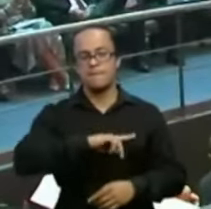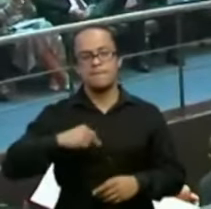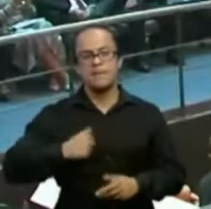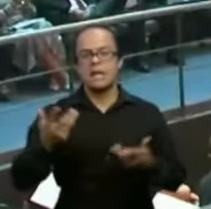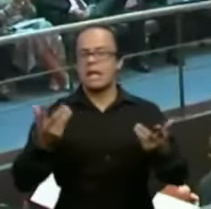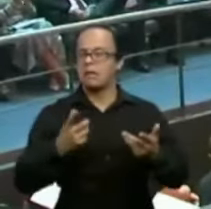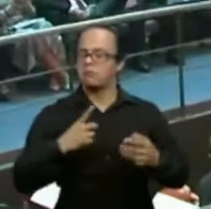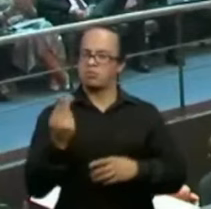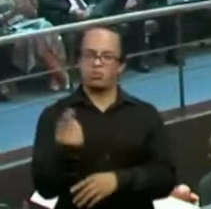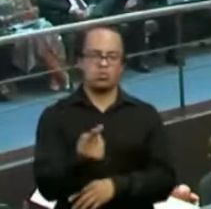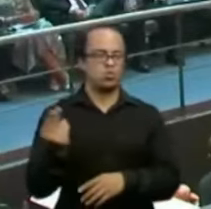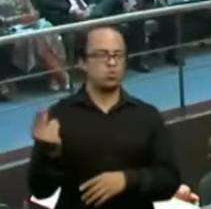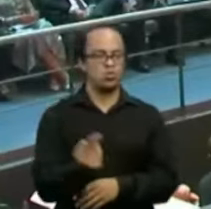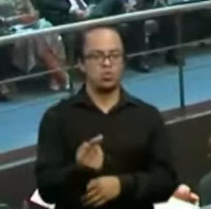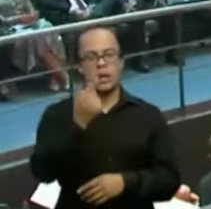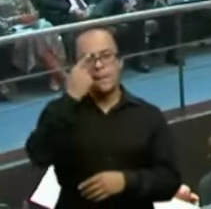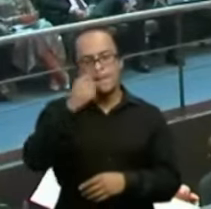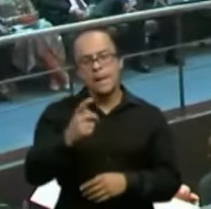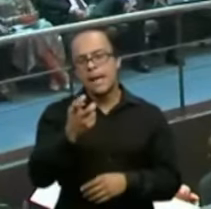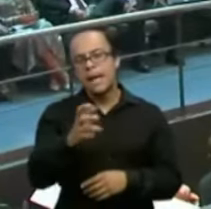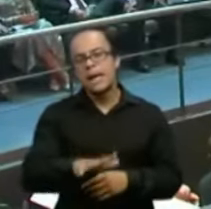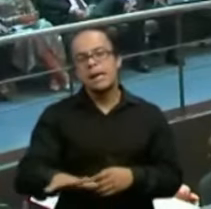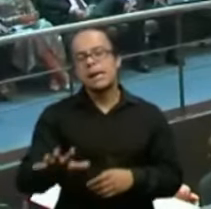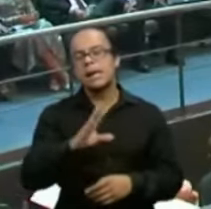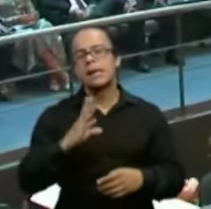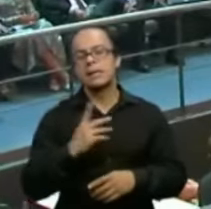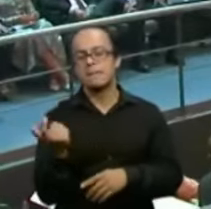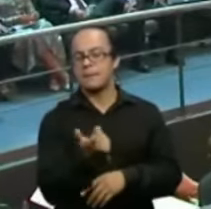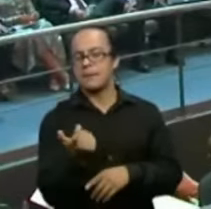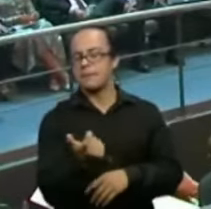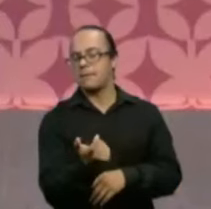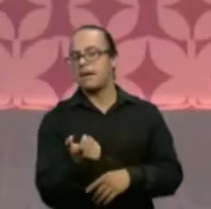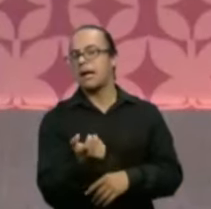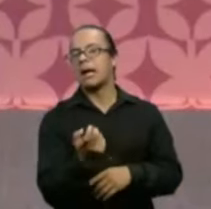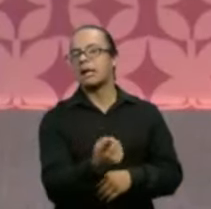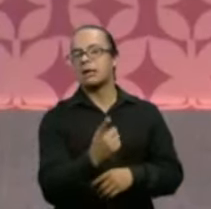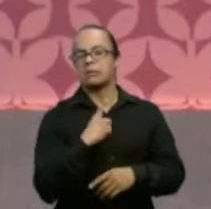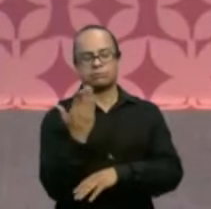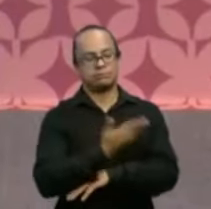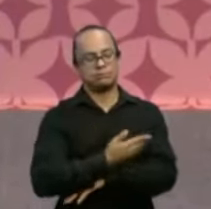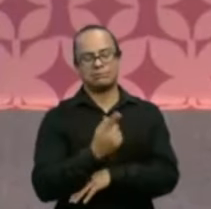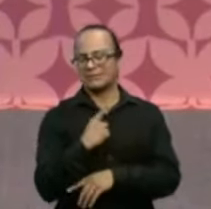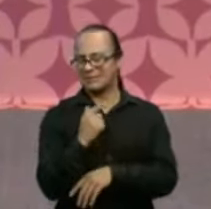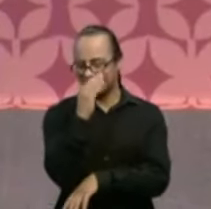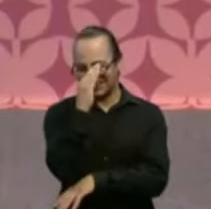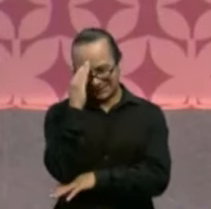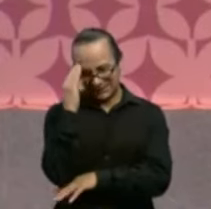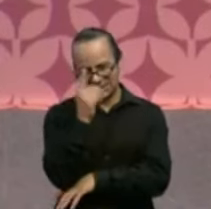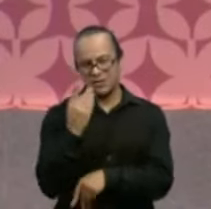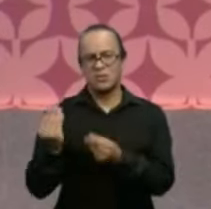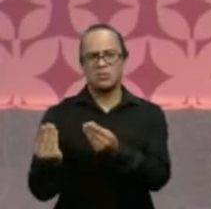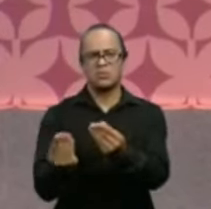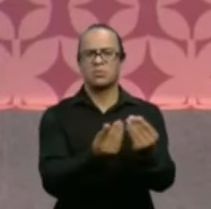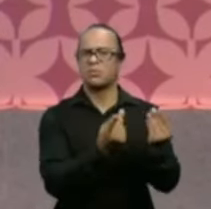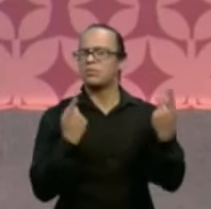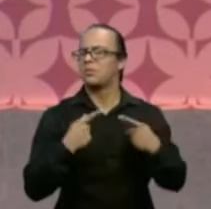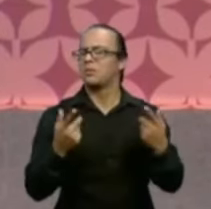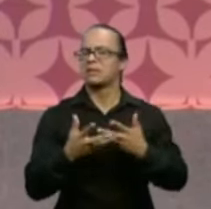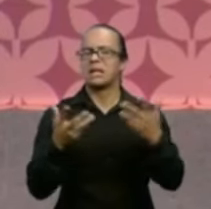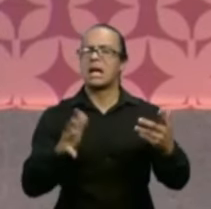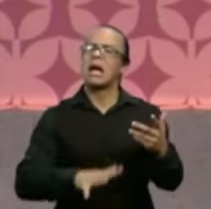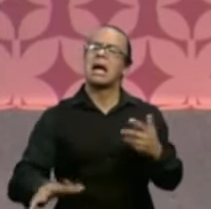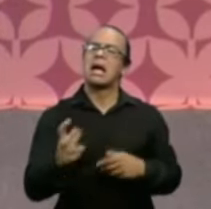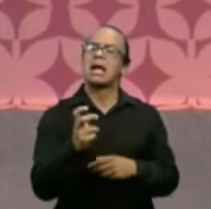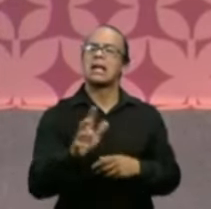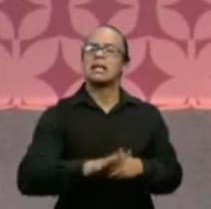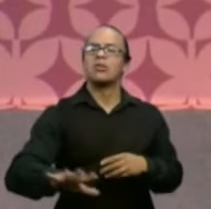algo urgente para que el cobro de peaje deje de ser el dolor de cabeza de cientos de miles de usuarios de estas